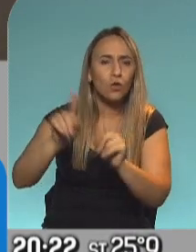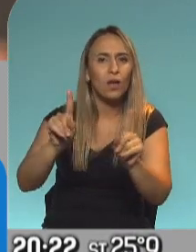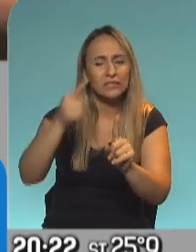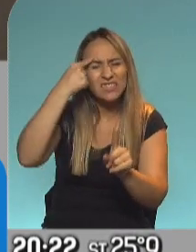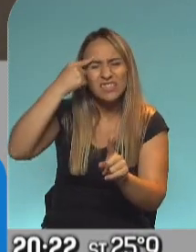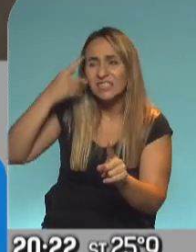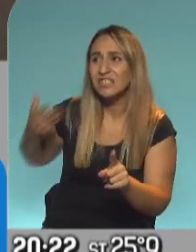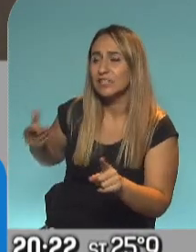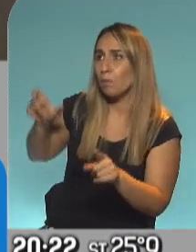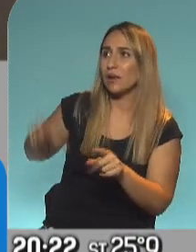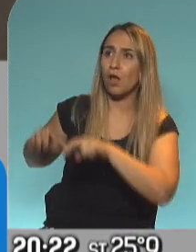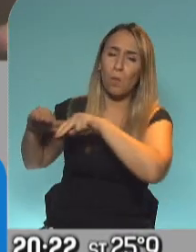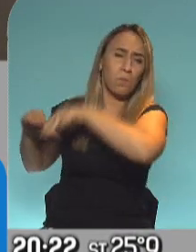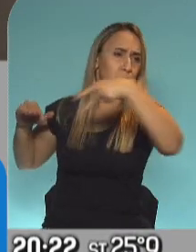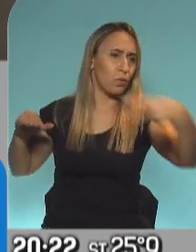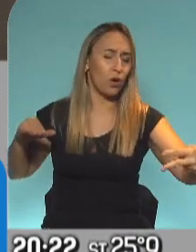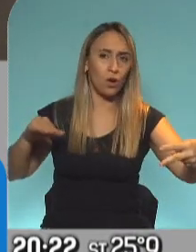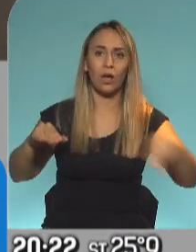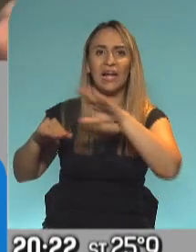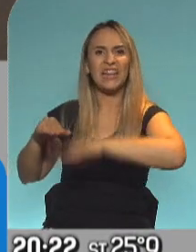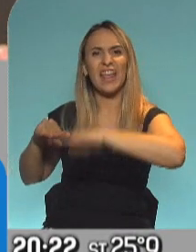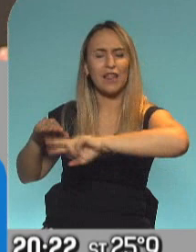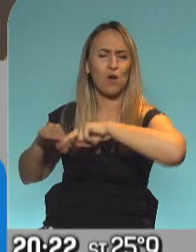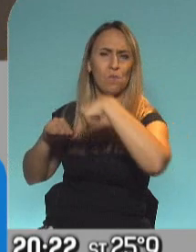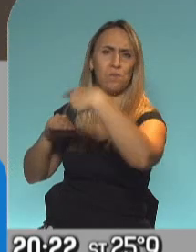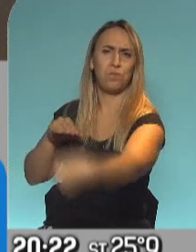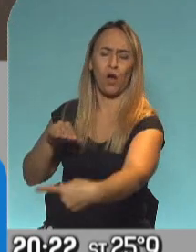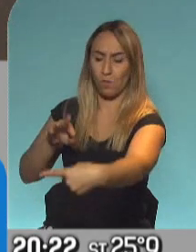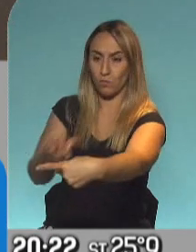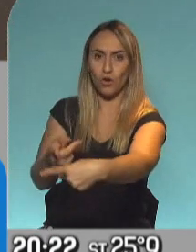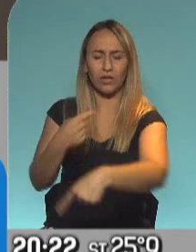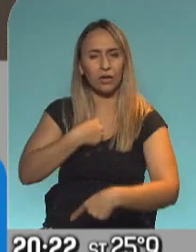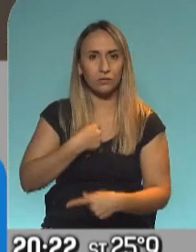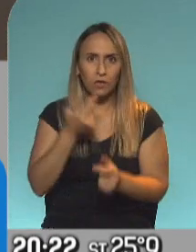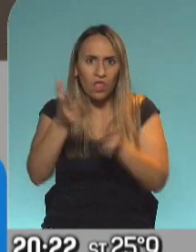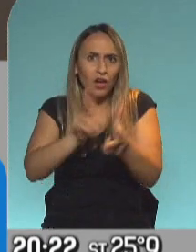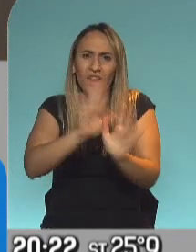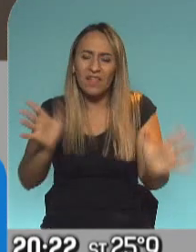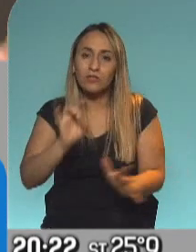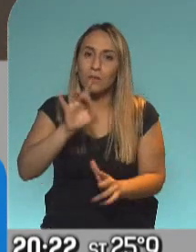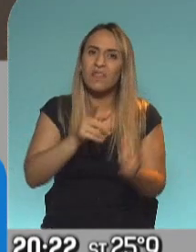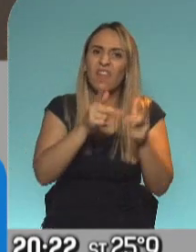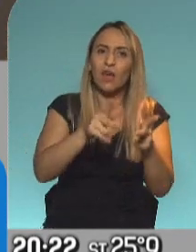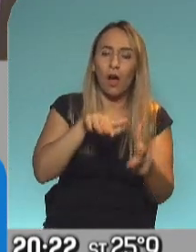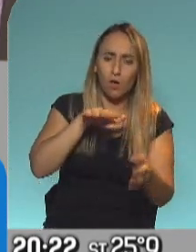hecho volar por el aire a una criatura y la haya causado la muerte. Y bueno, en tal sentido